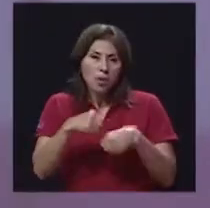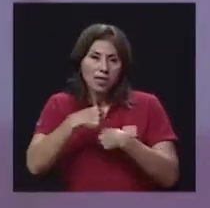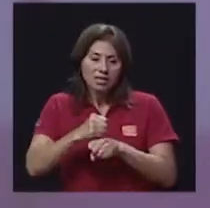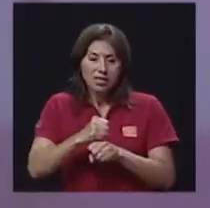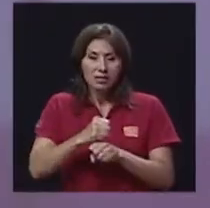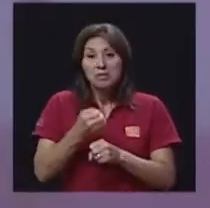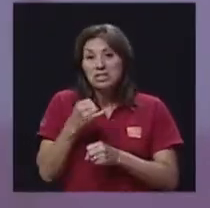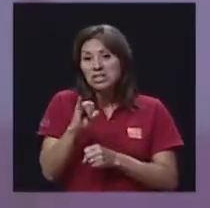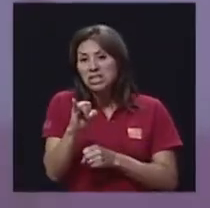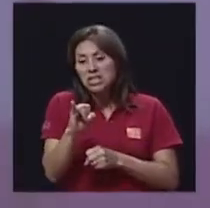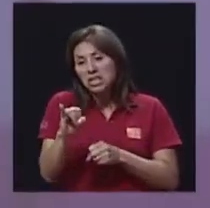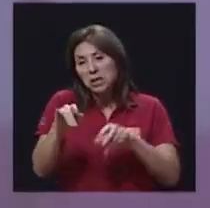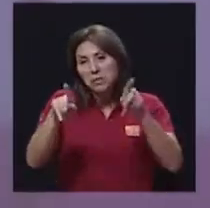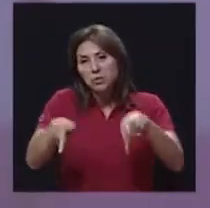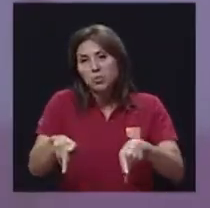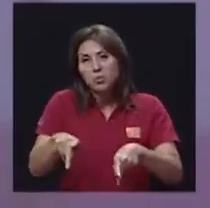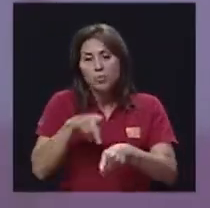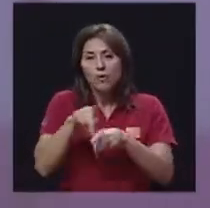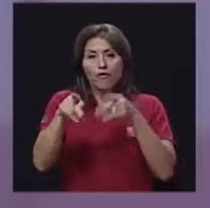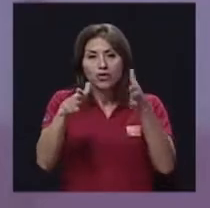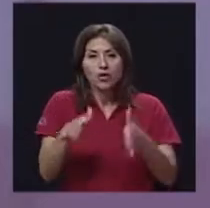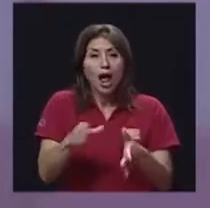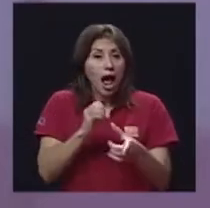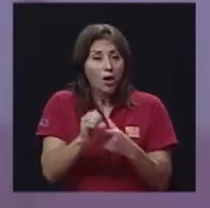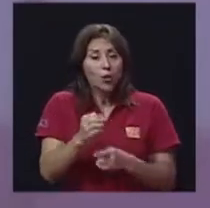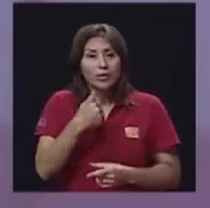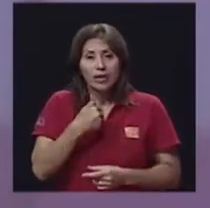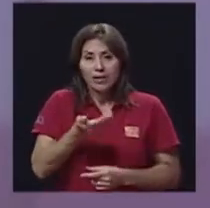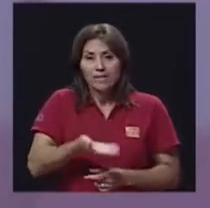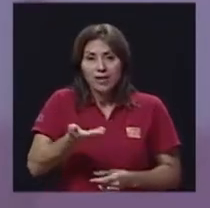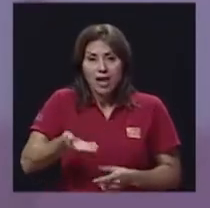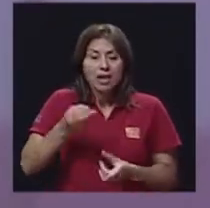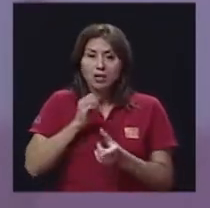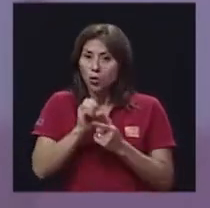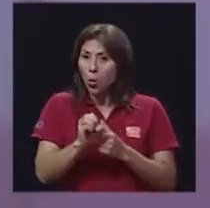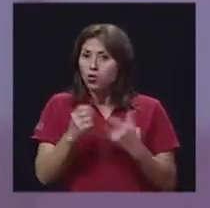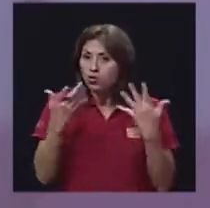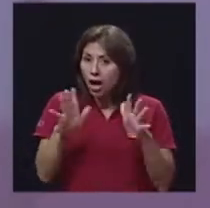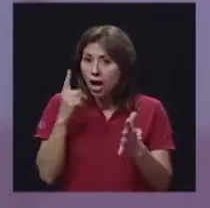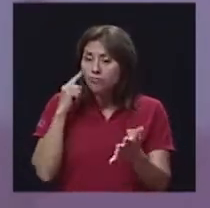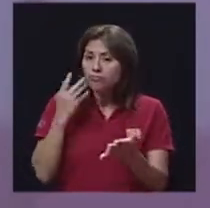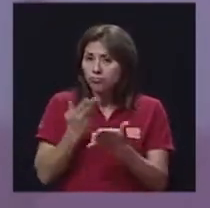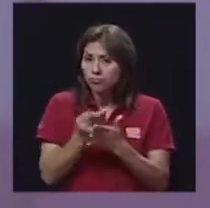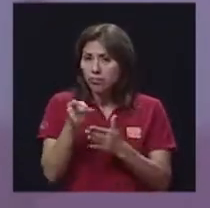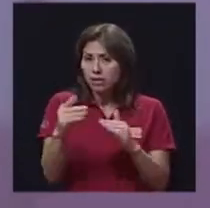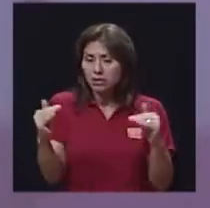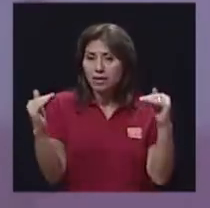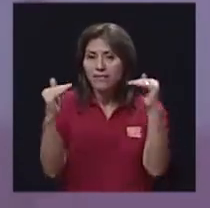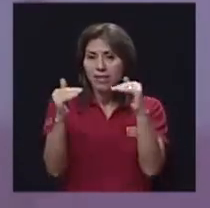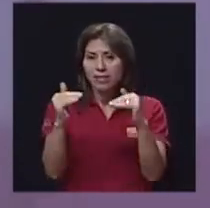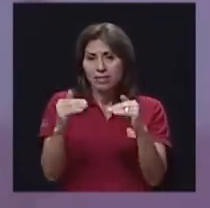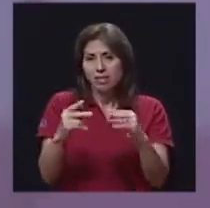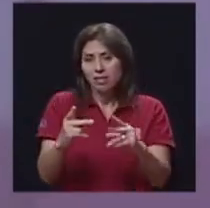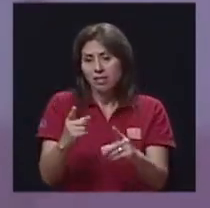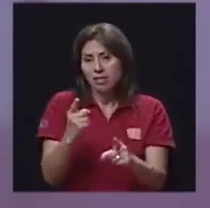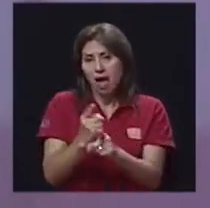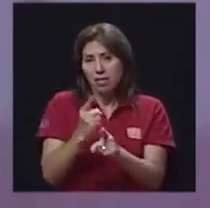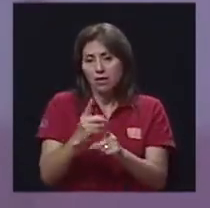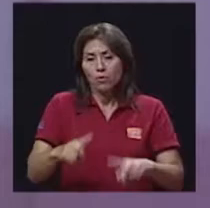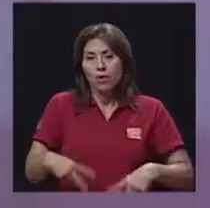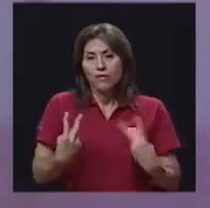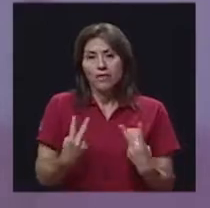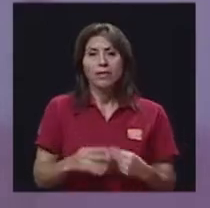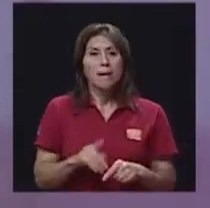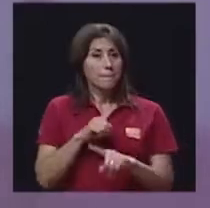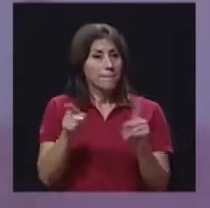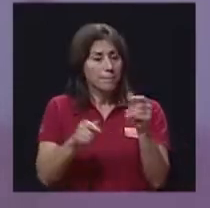tienen bienes, cuando se ha demostrado que han tenido un nivel de vida por lo menos adecuado. Pero en la